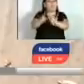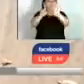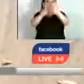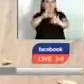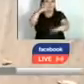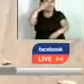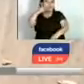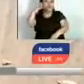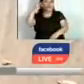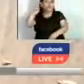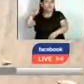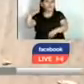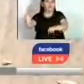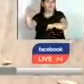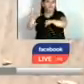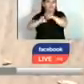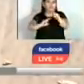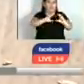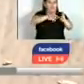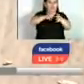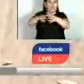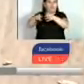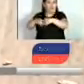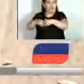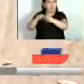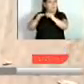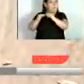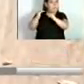millones de dólares. Los rubros